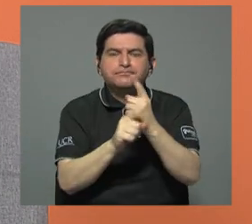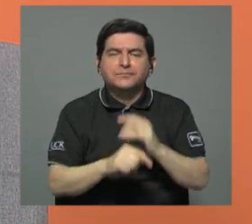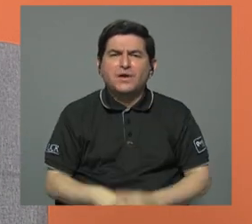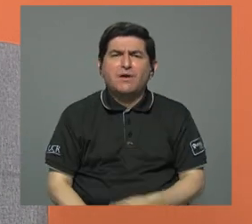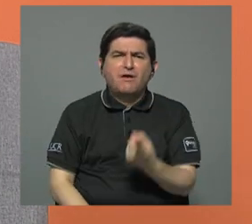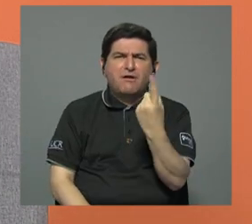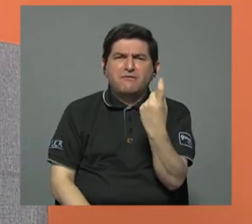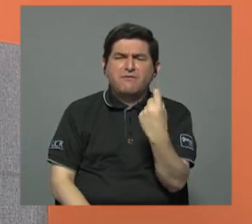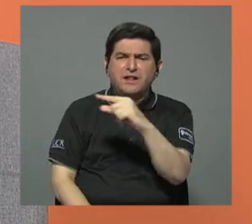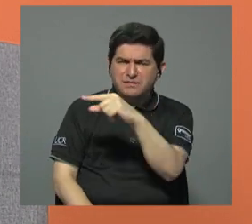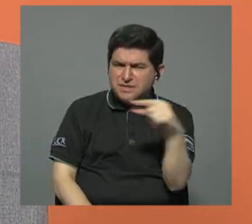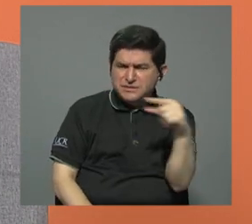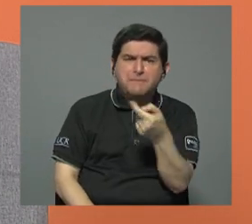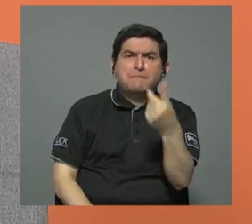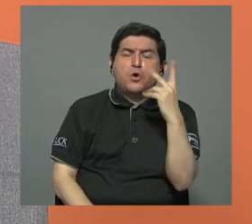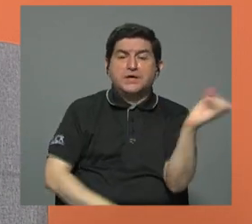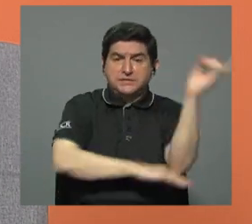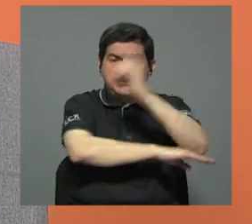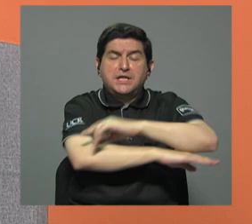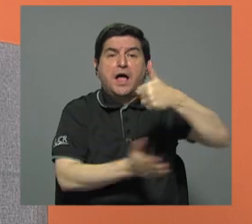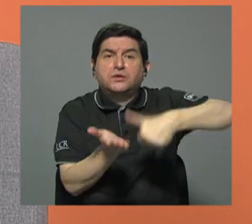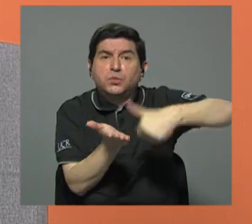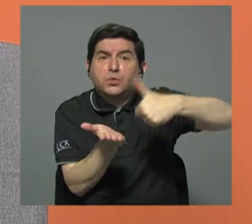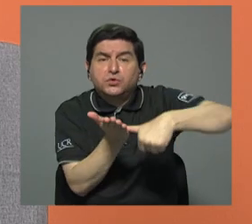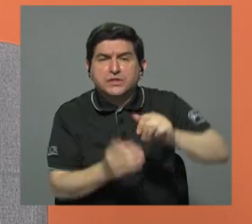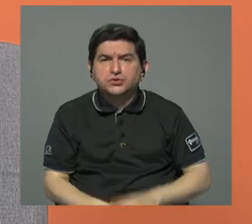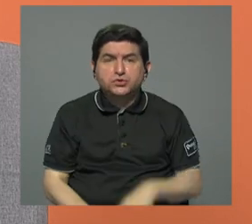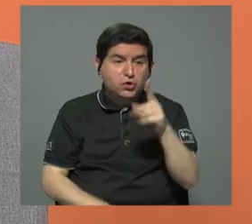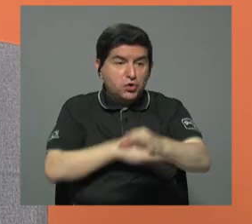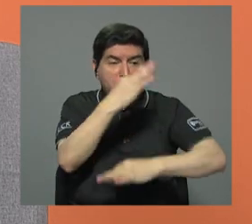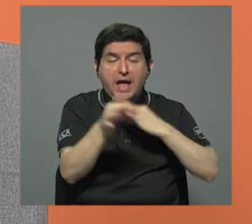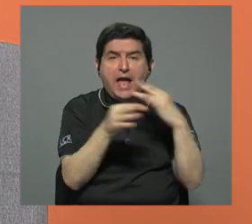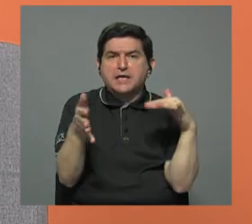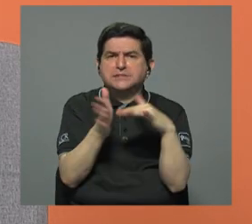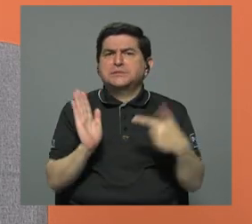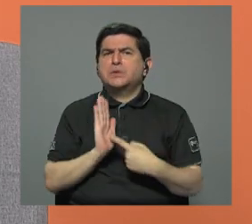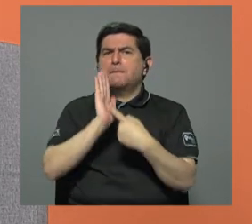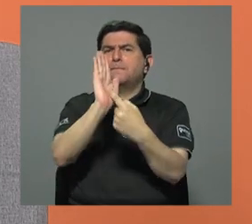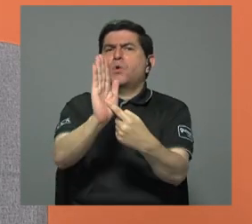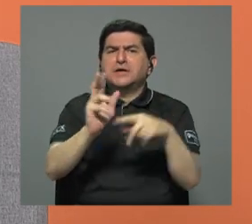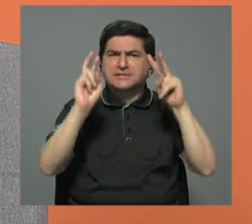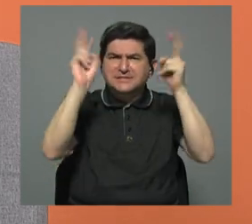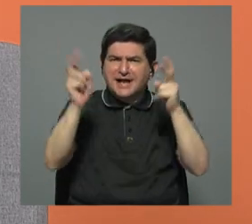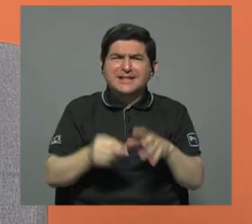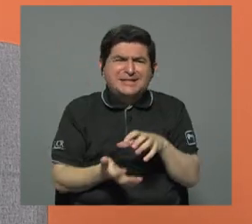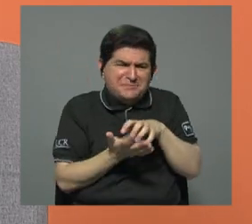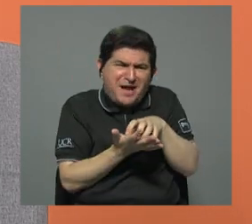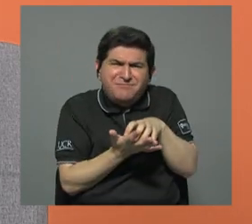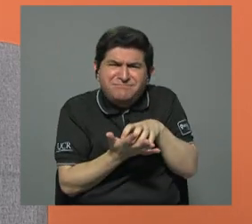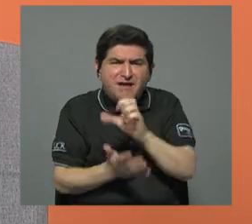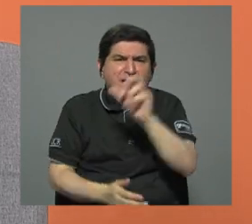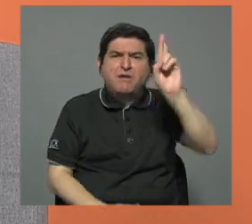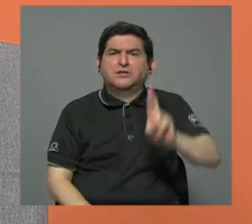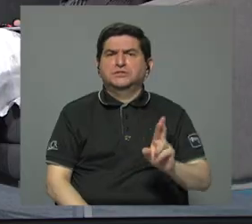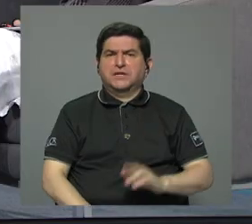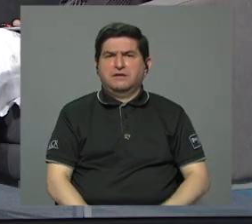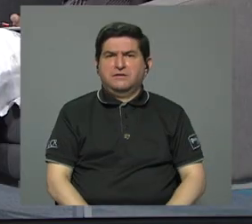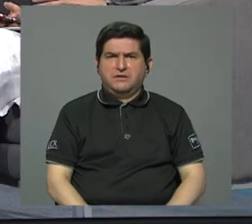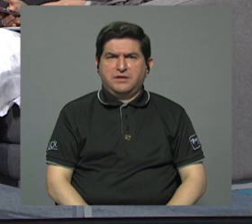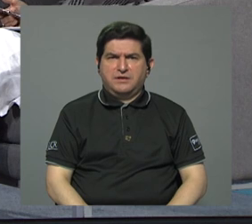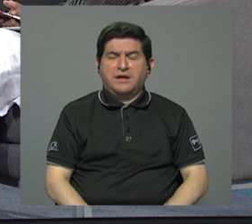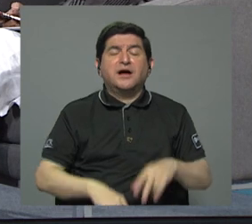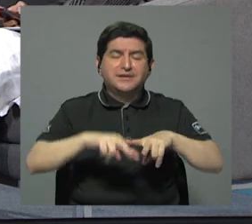faltan muy pocas semanas para el gran día de las elecciones y este tipo de estudios pues nos reflejan un poco el tema de la incertidumbre en Costa Rica, que está